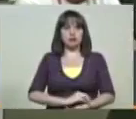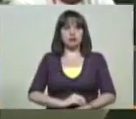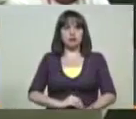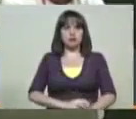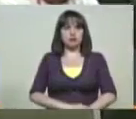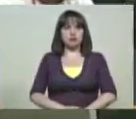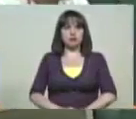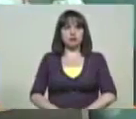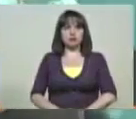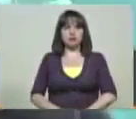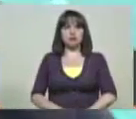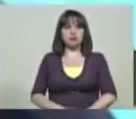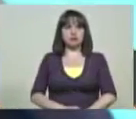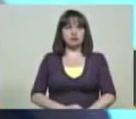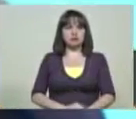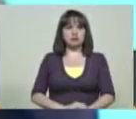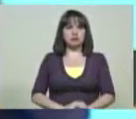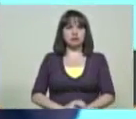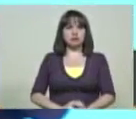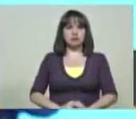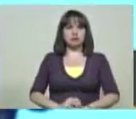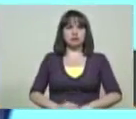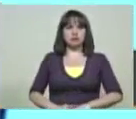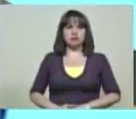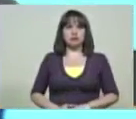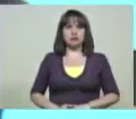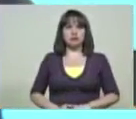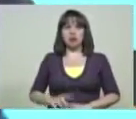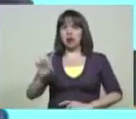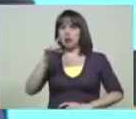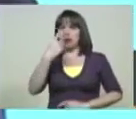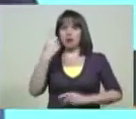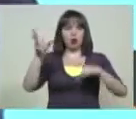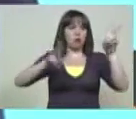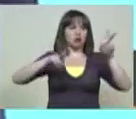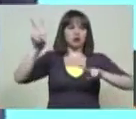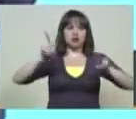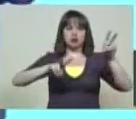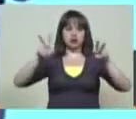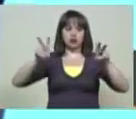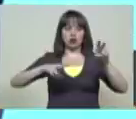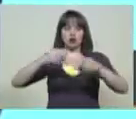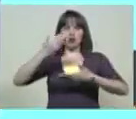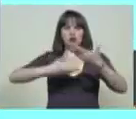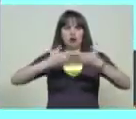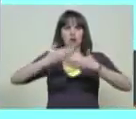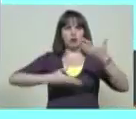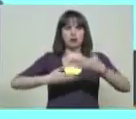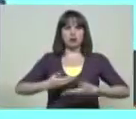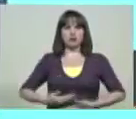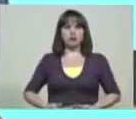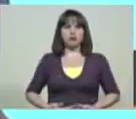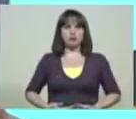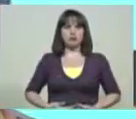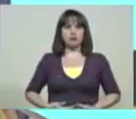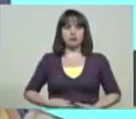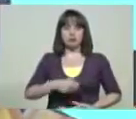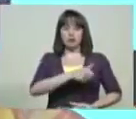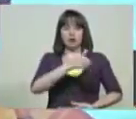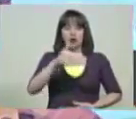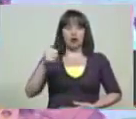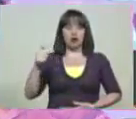su primera jornada la exposición de los documentos en cada una